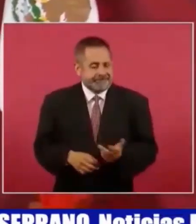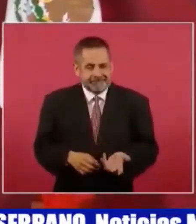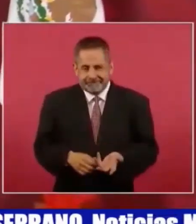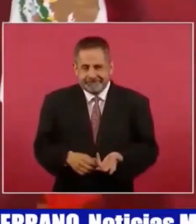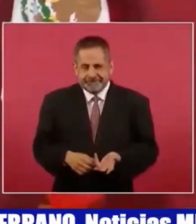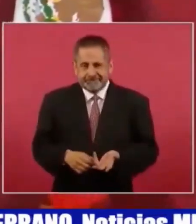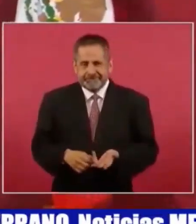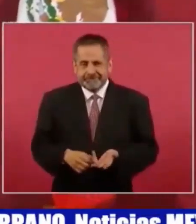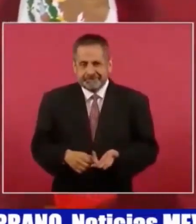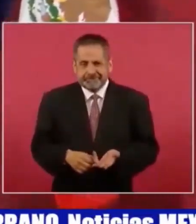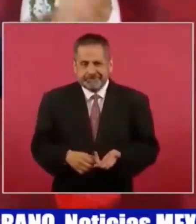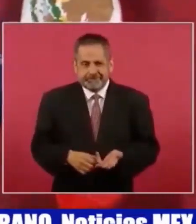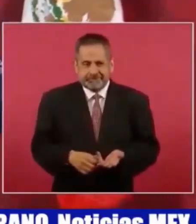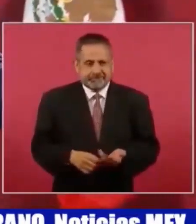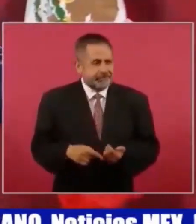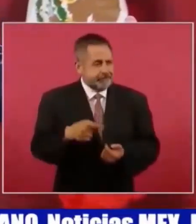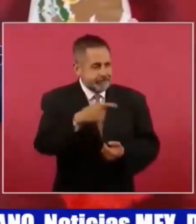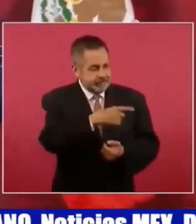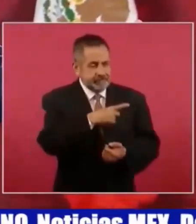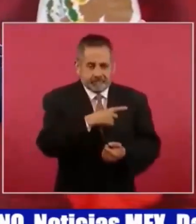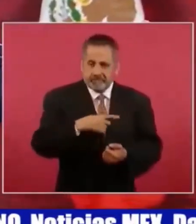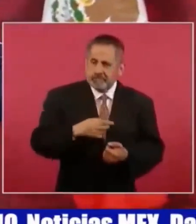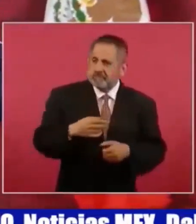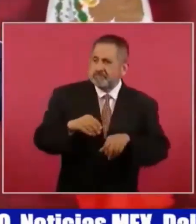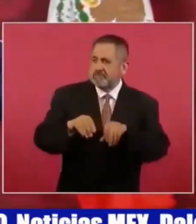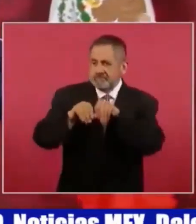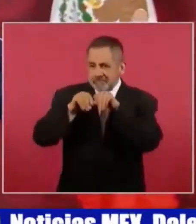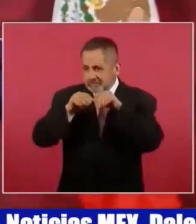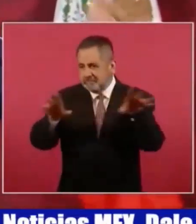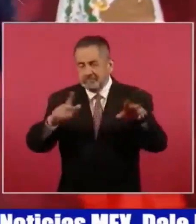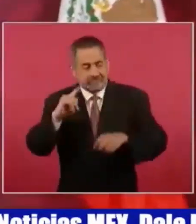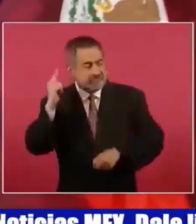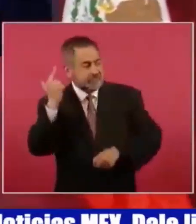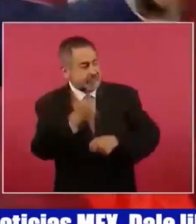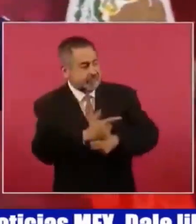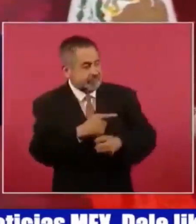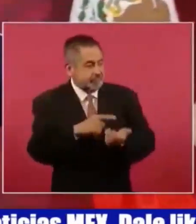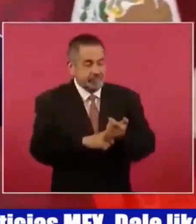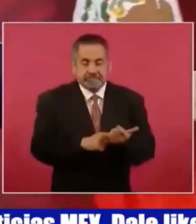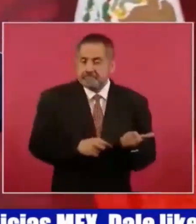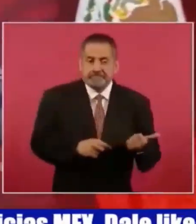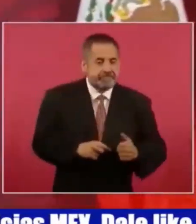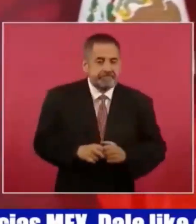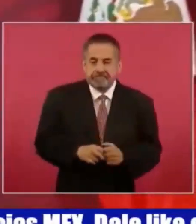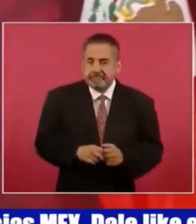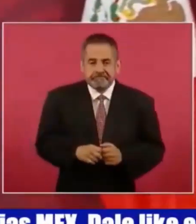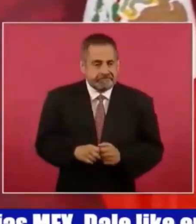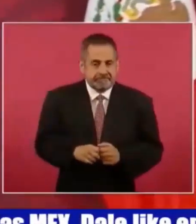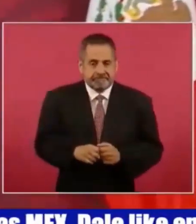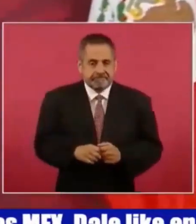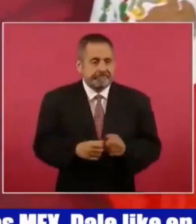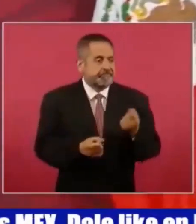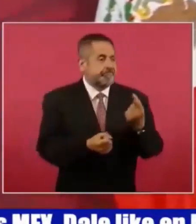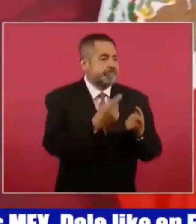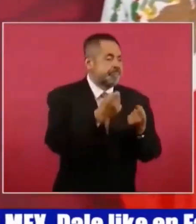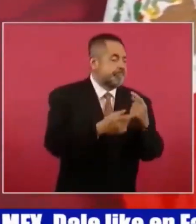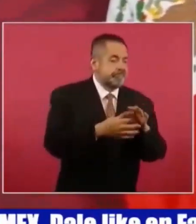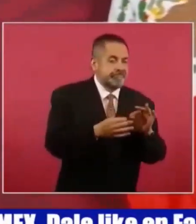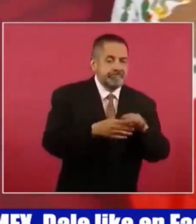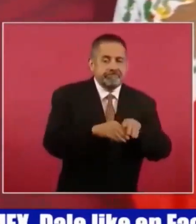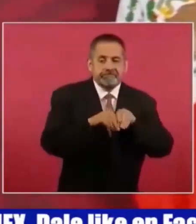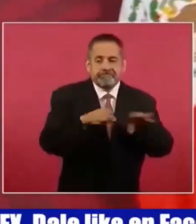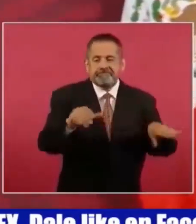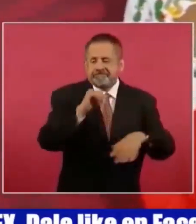que se transmitiera la noticia en todos los medios. No